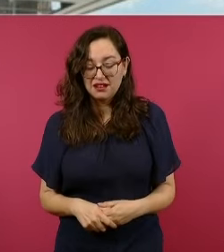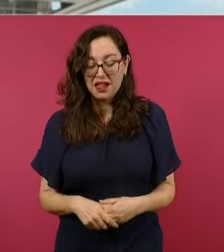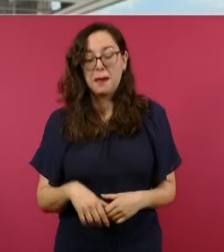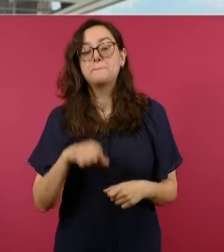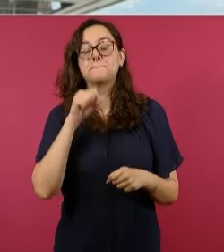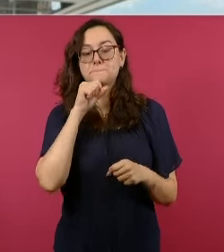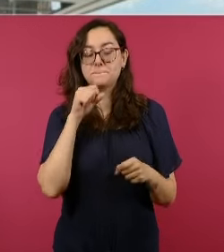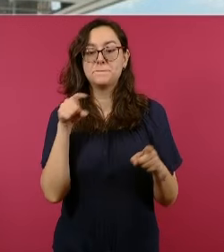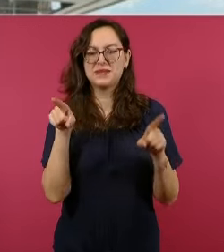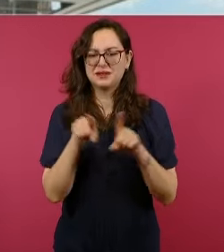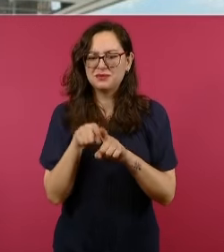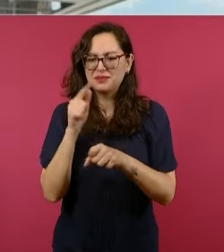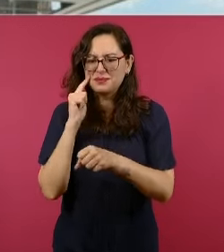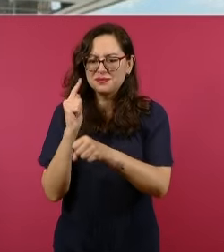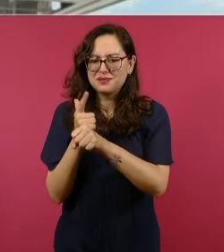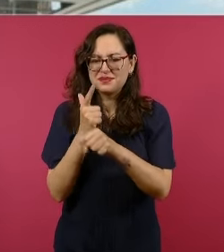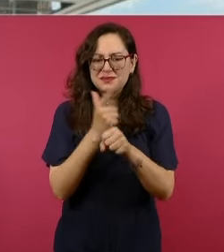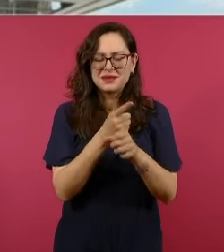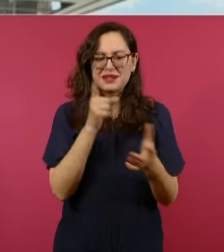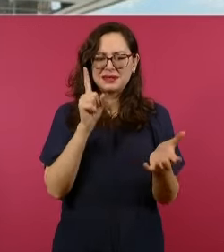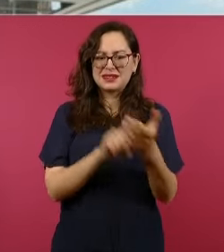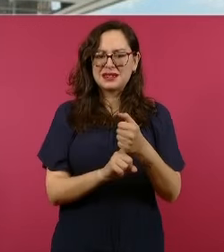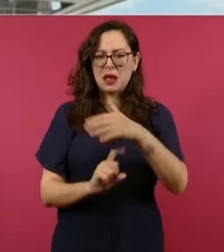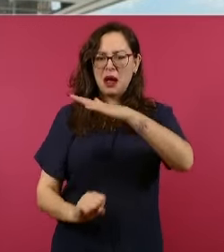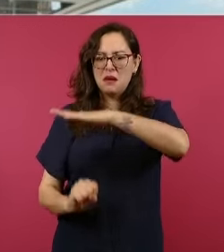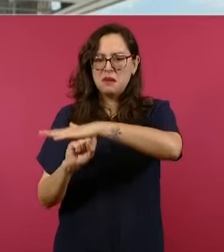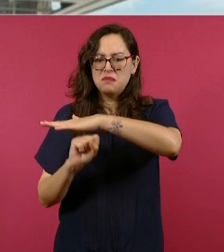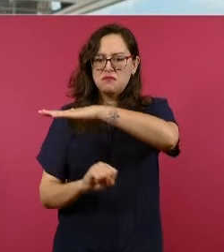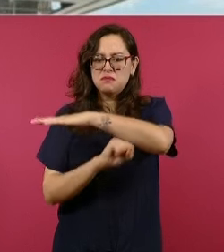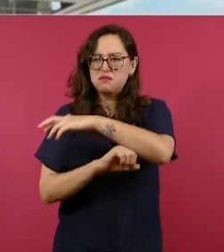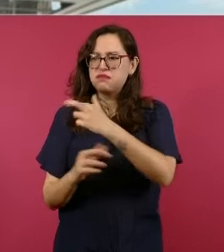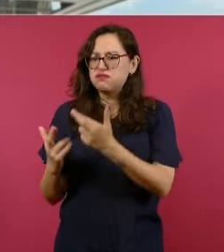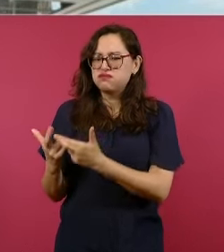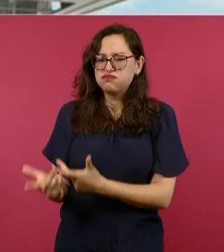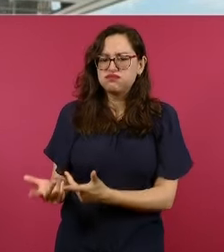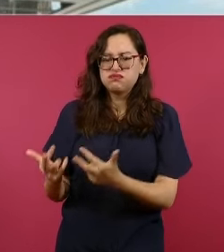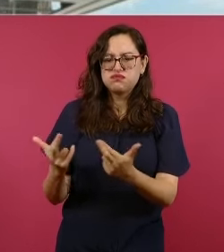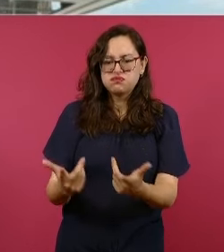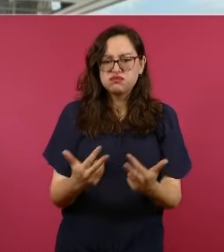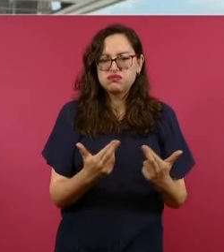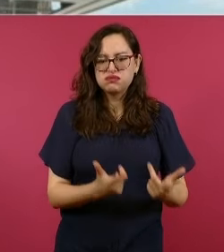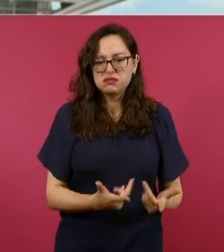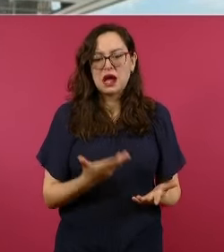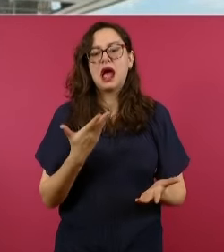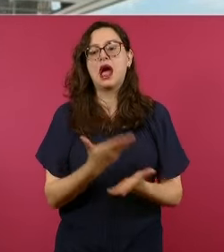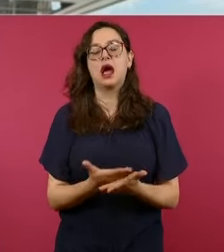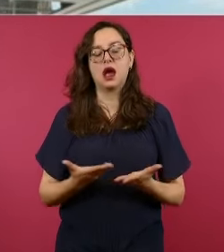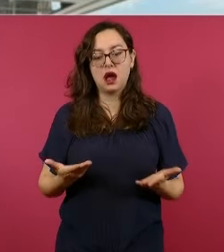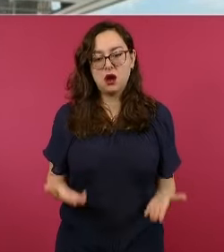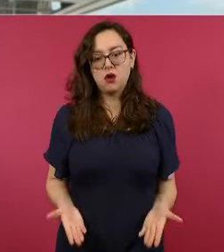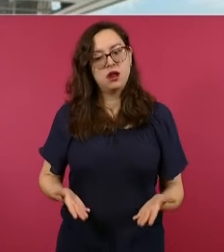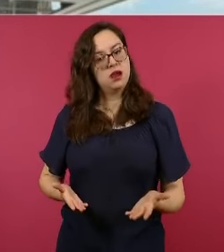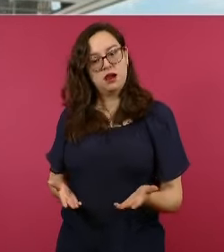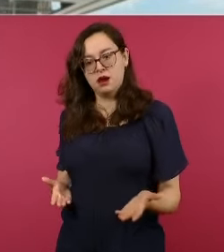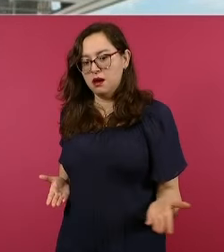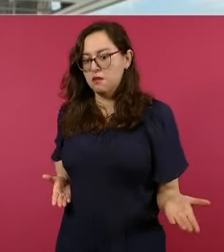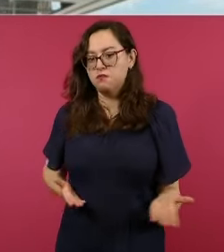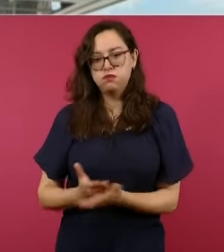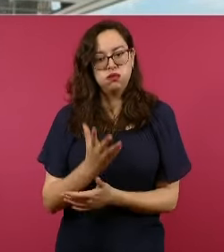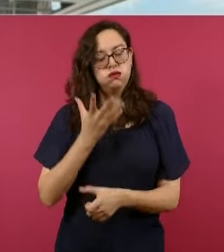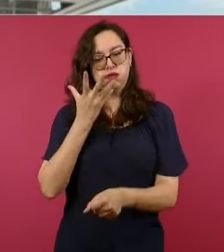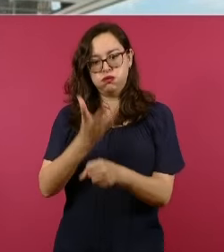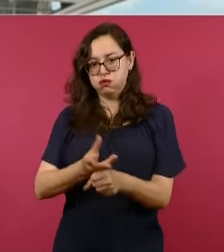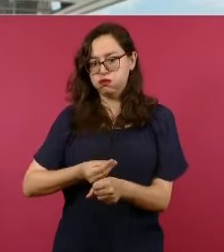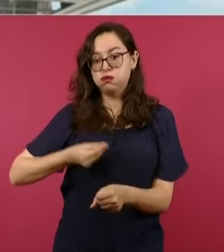identificación de fallas estructurales que fue la parte donde se entró ahora eh después de 8 años